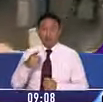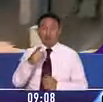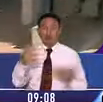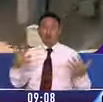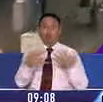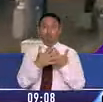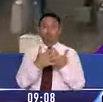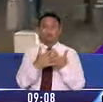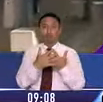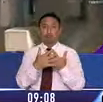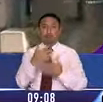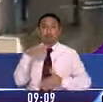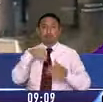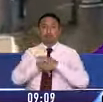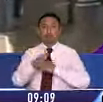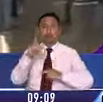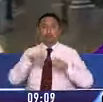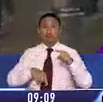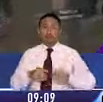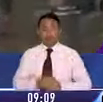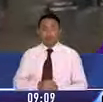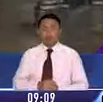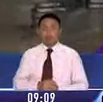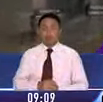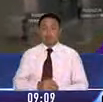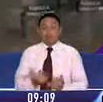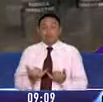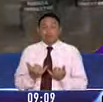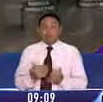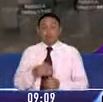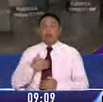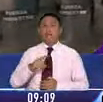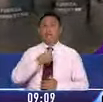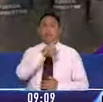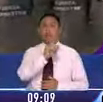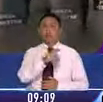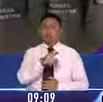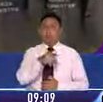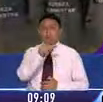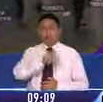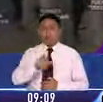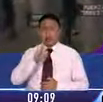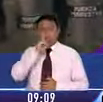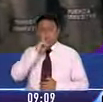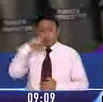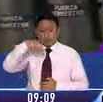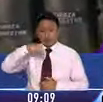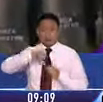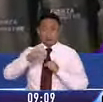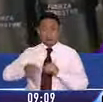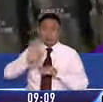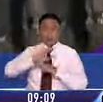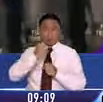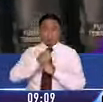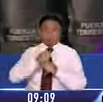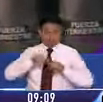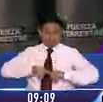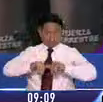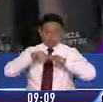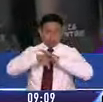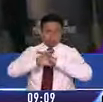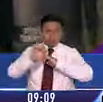de que ya no podían ingresar. Vamos a conocer si ya pudieron pasar hacia sus